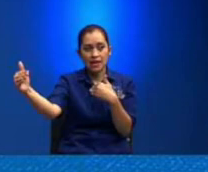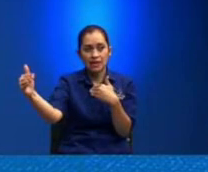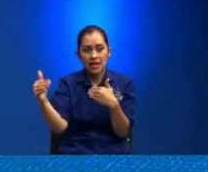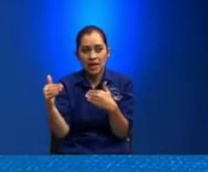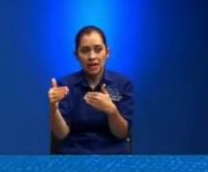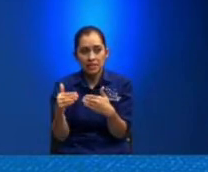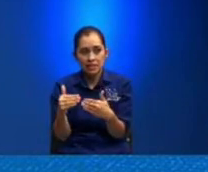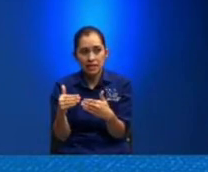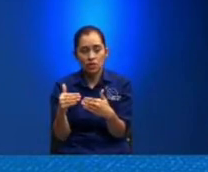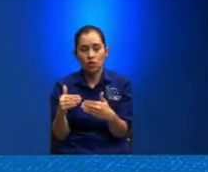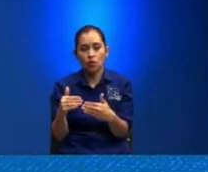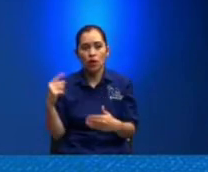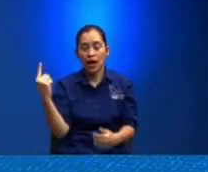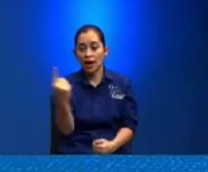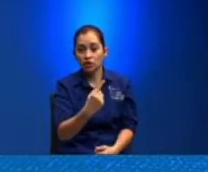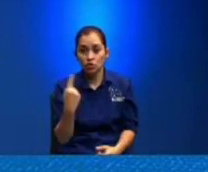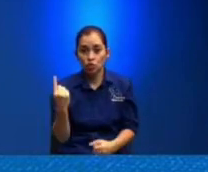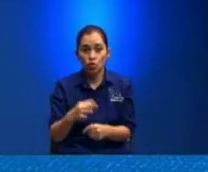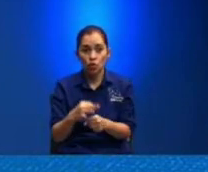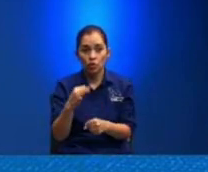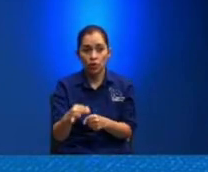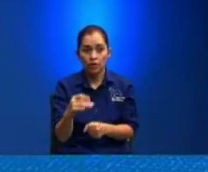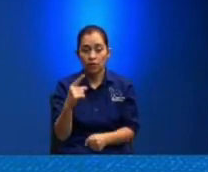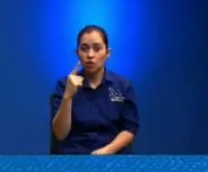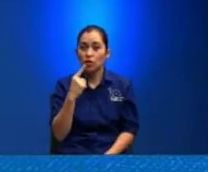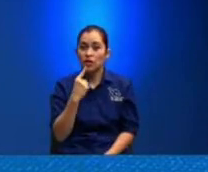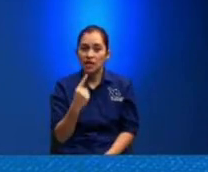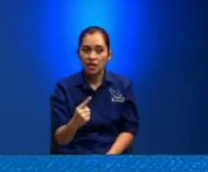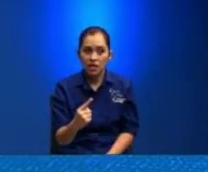hasta cuándo va a estar entre dos ríos